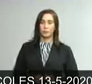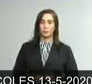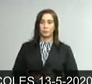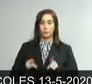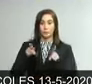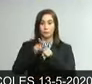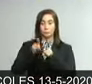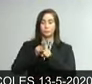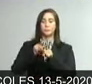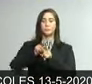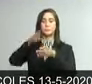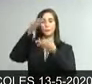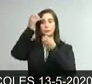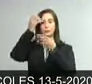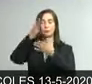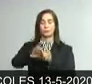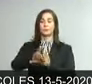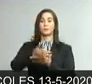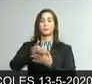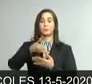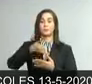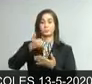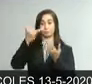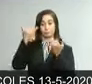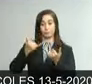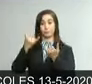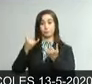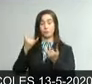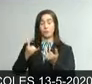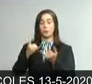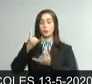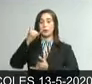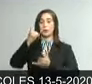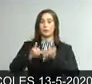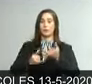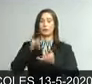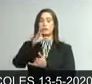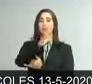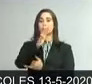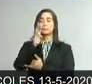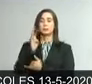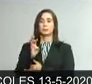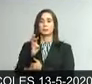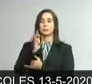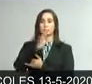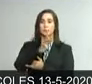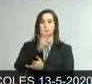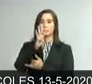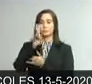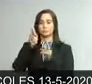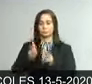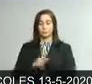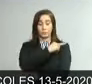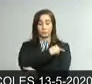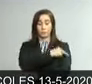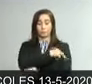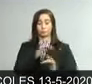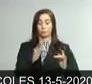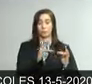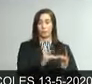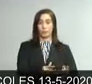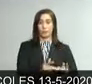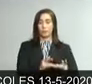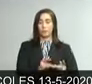el día de hoy, al corte de ayer, cerró en 654 personas hospitalizadas, para un